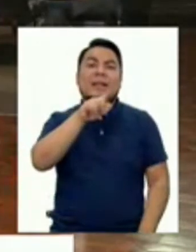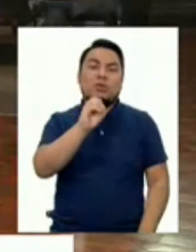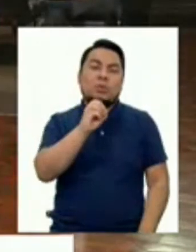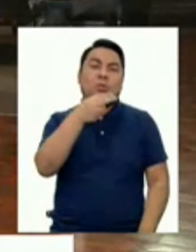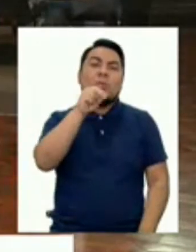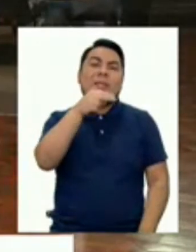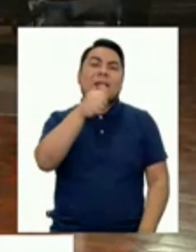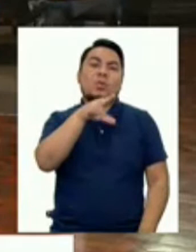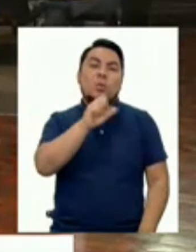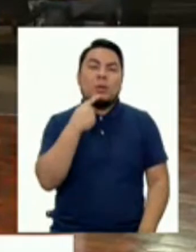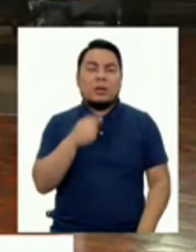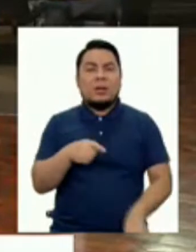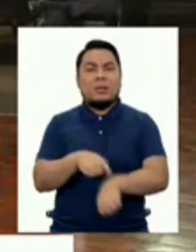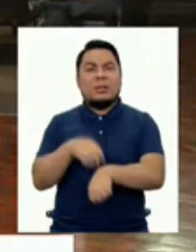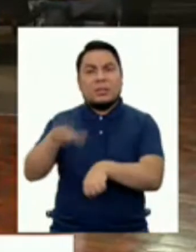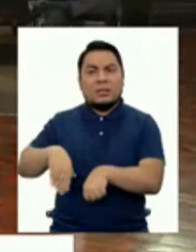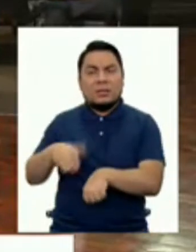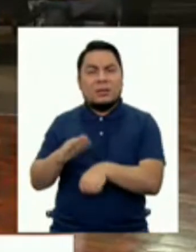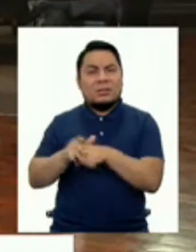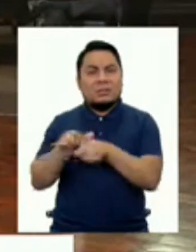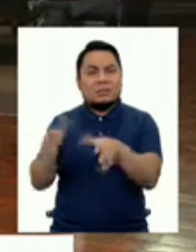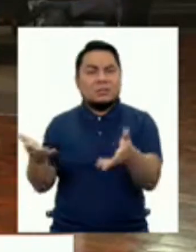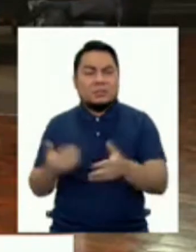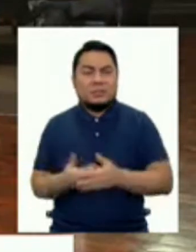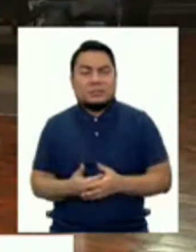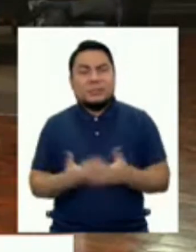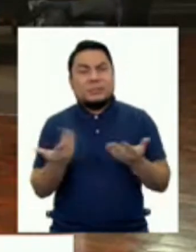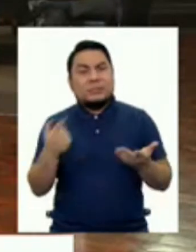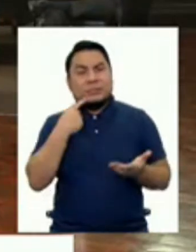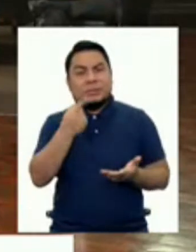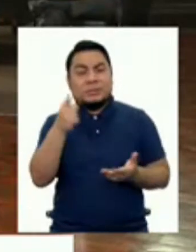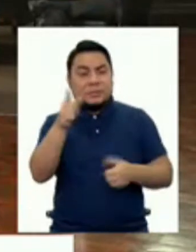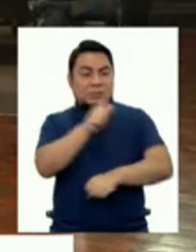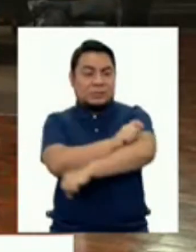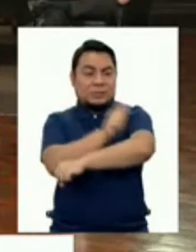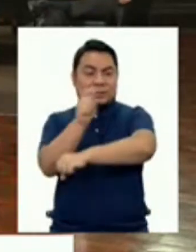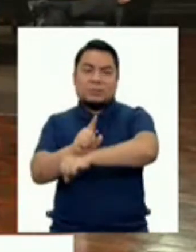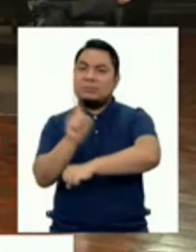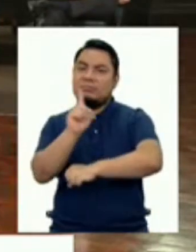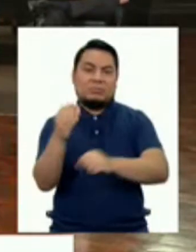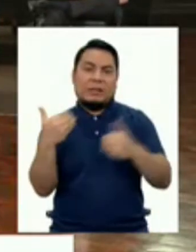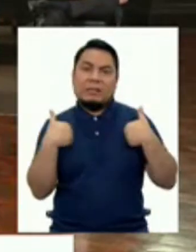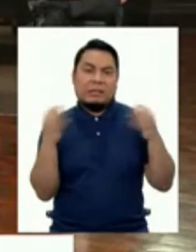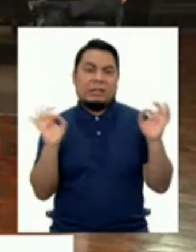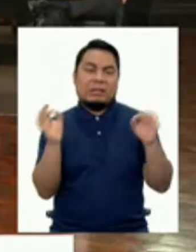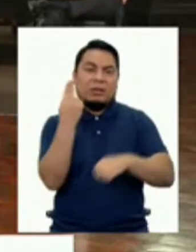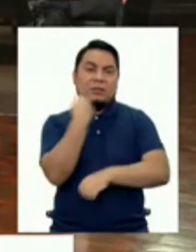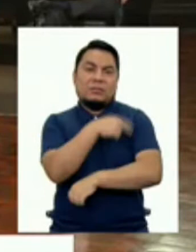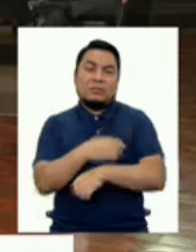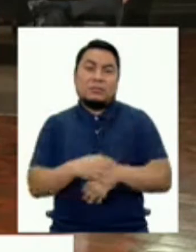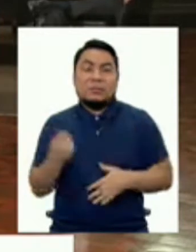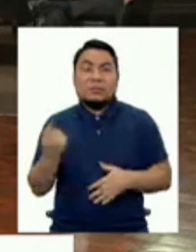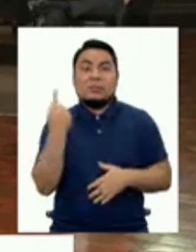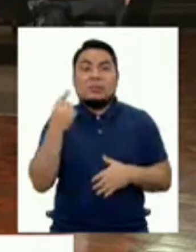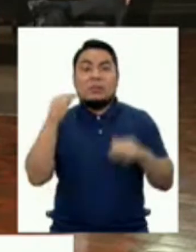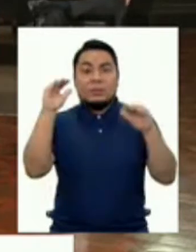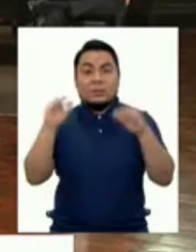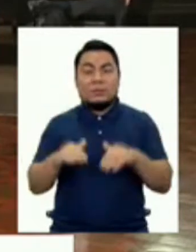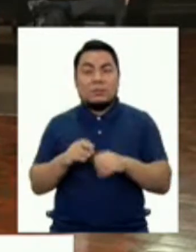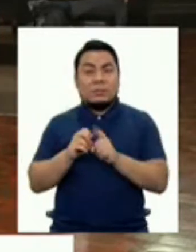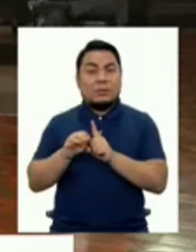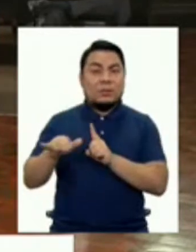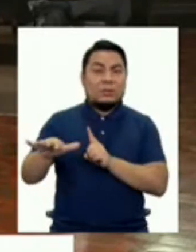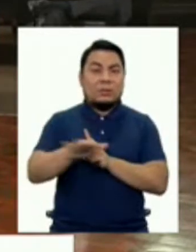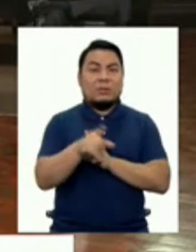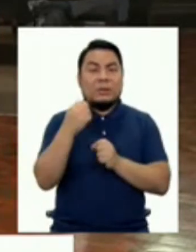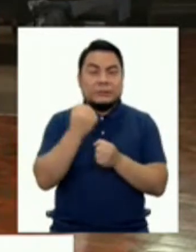está muy retrasado en plena pandemia. Es decir, prácticamente Tacna no tiene hospital. Y solo los bajos índices de